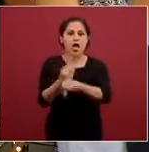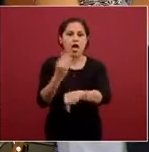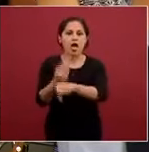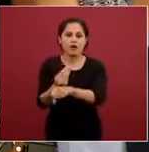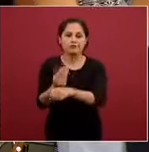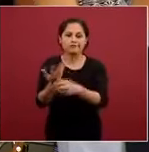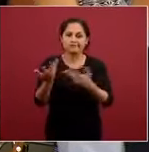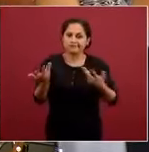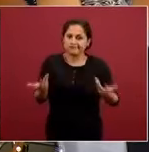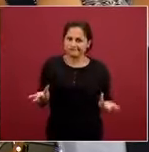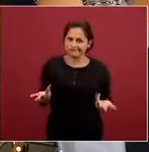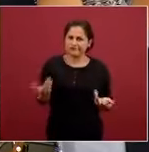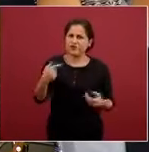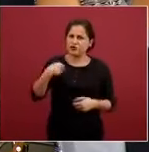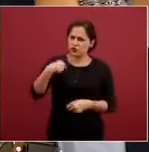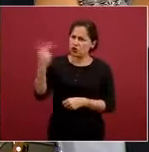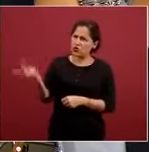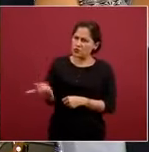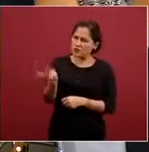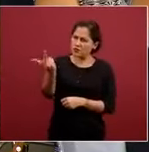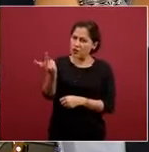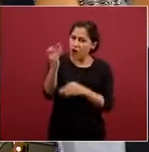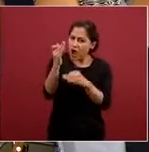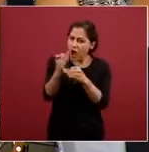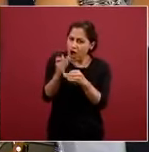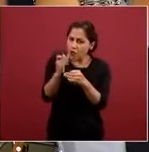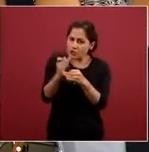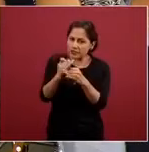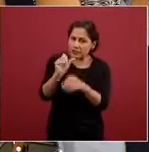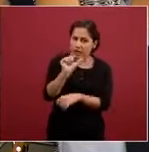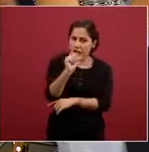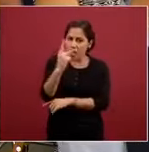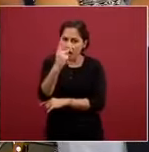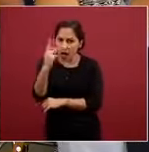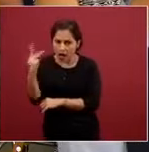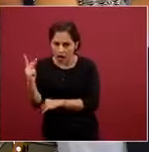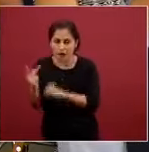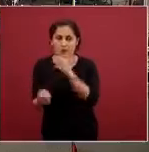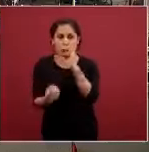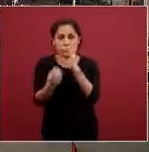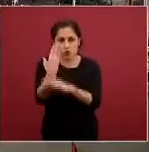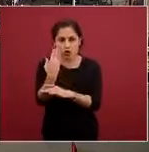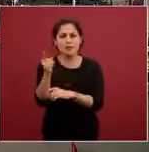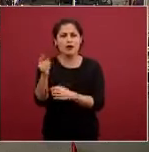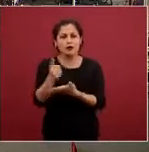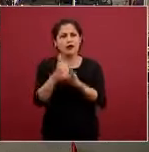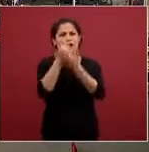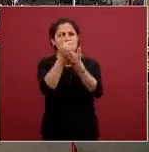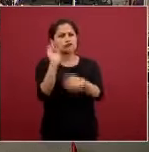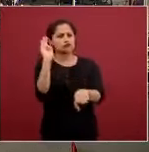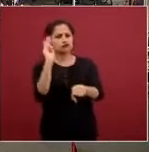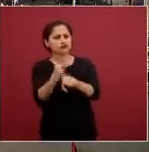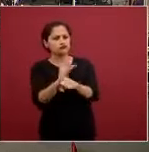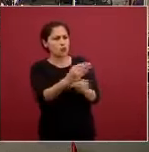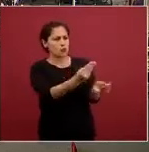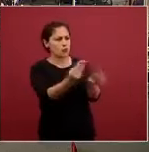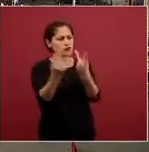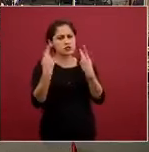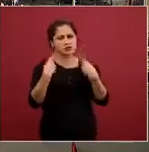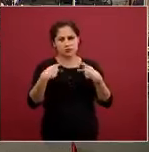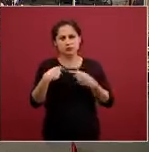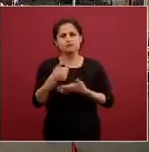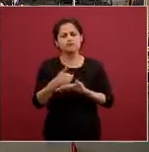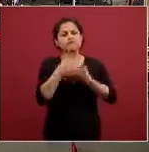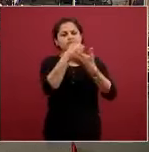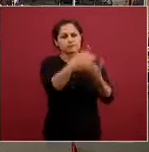salió esta aplicación que puede ser muy buena para mucha gente, para todos los mexicanos? ¿Cuánto tiempo